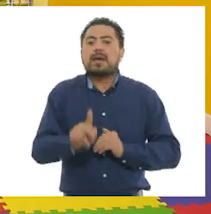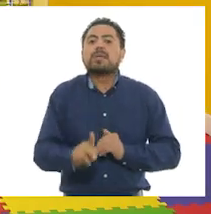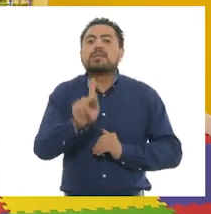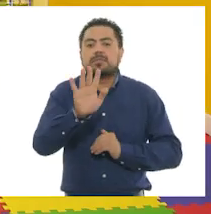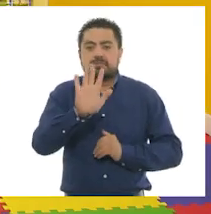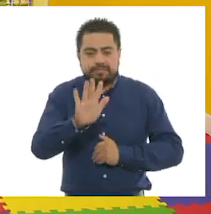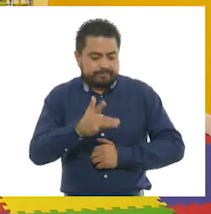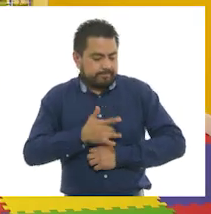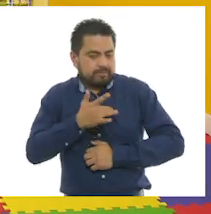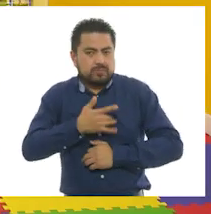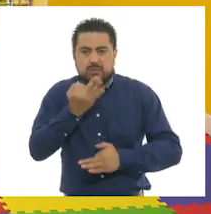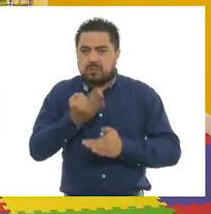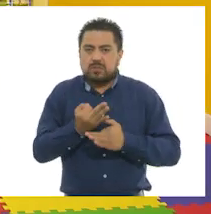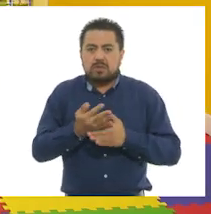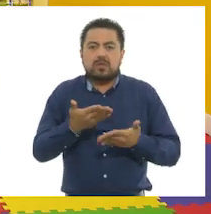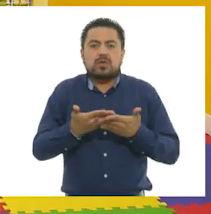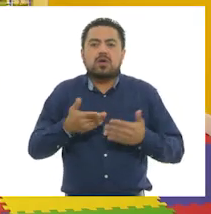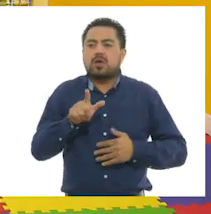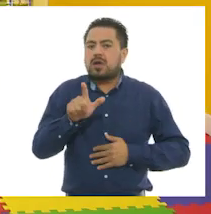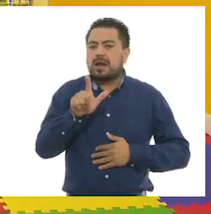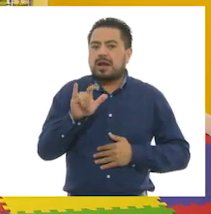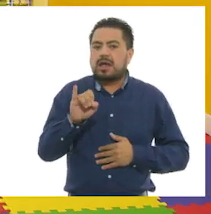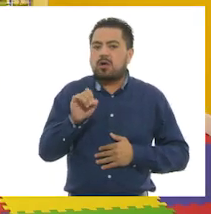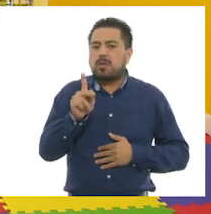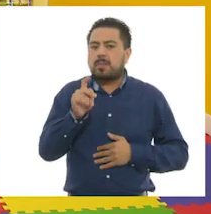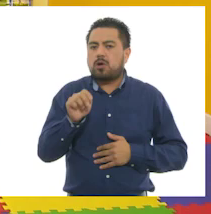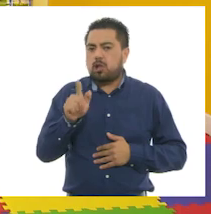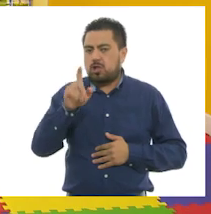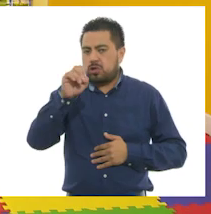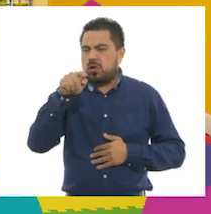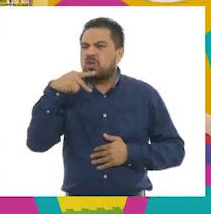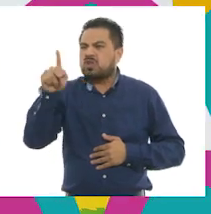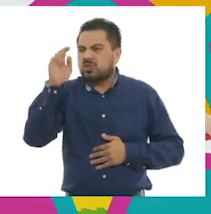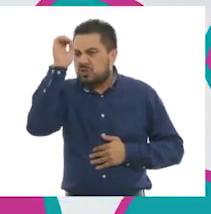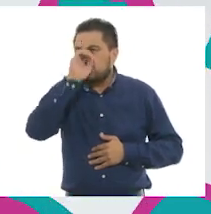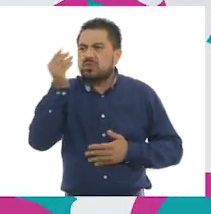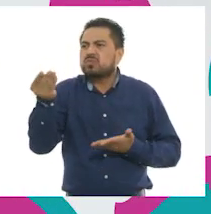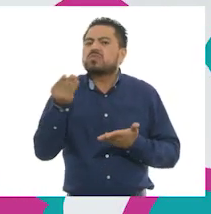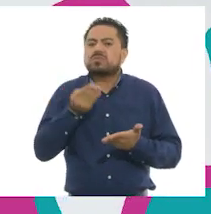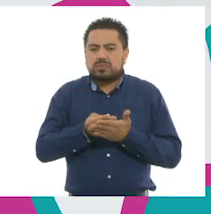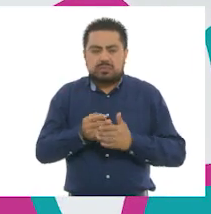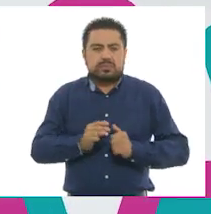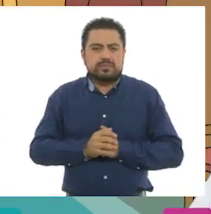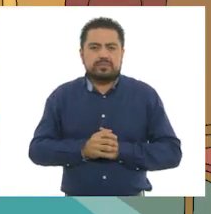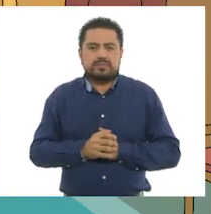te parece si vamos con don Leopoldo, que nos dirá su opinión? ¡Vamos!